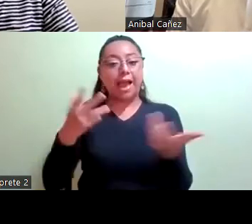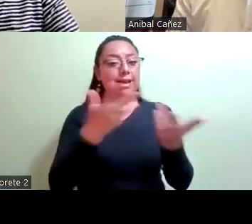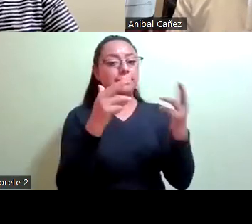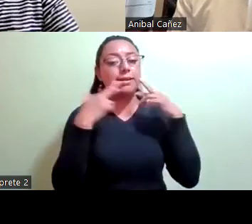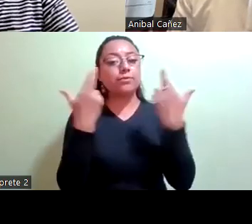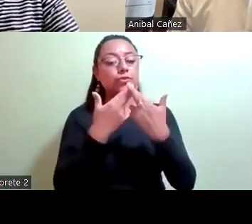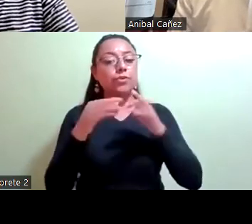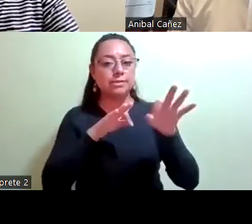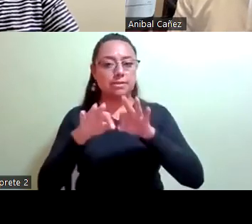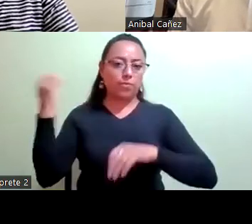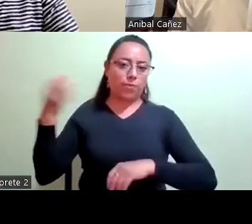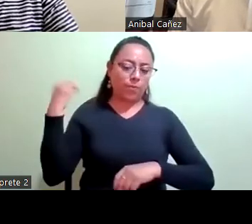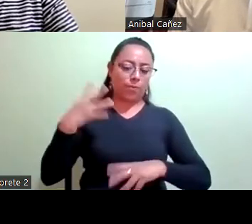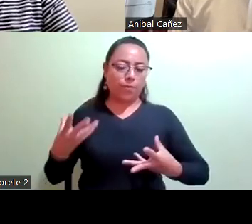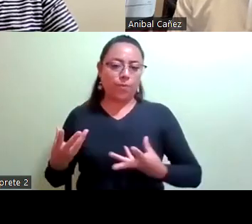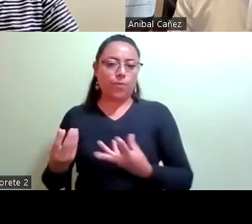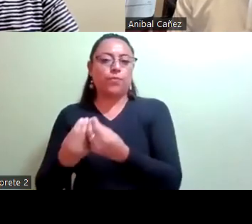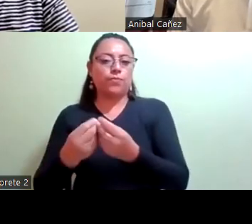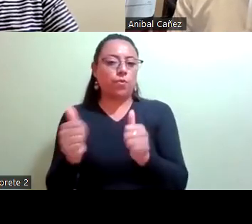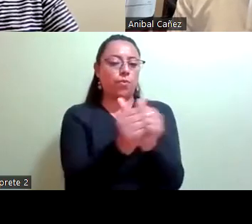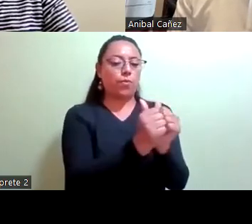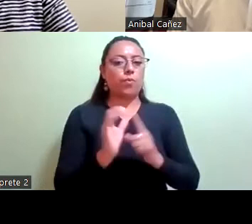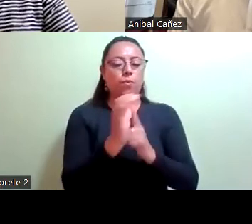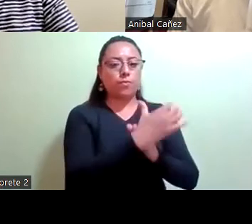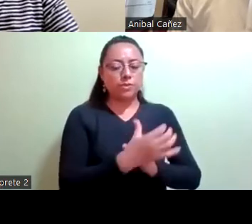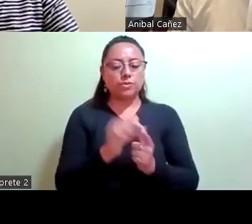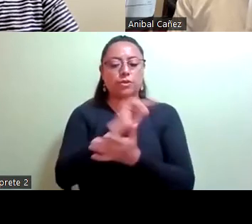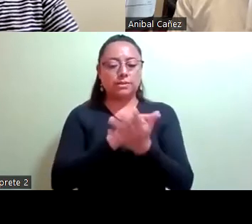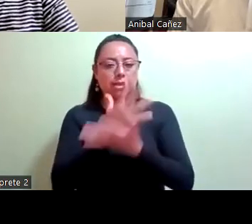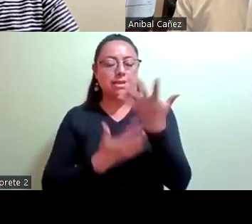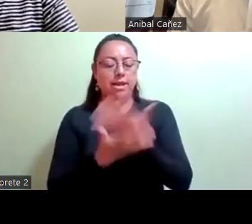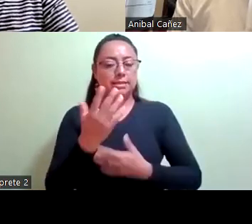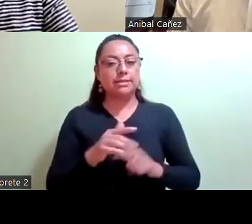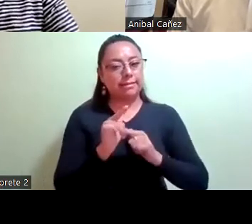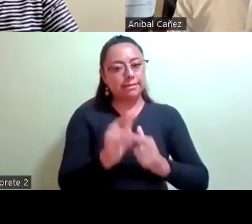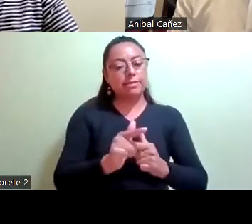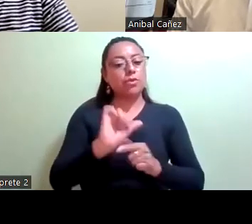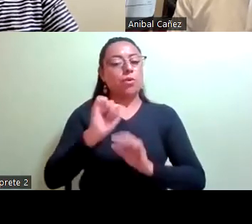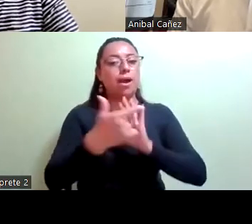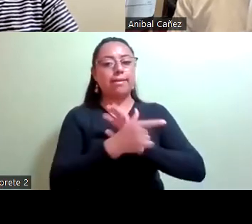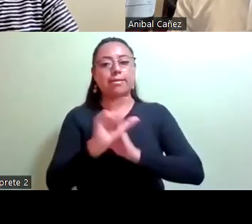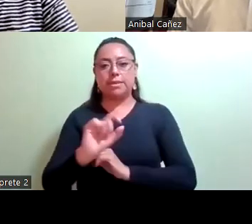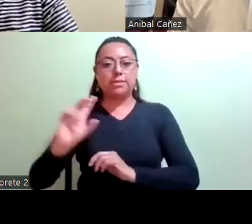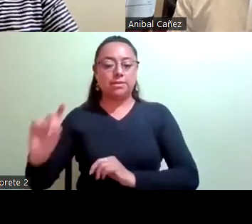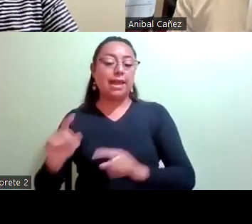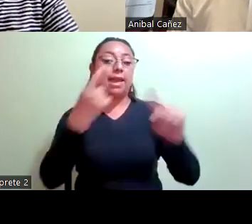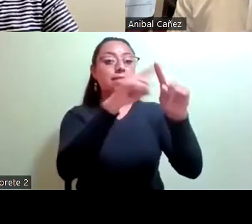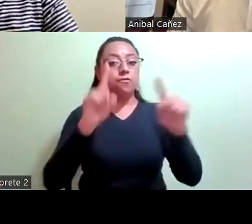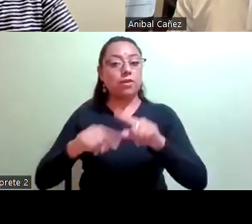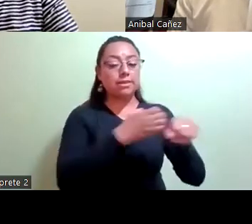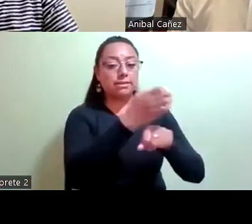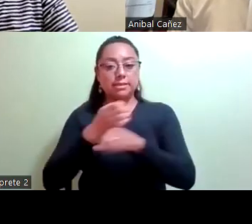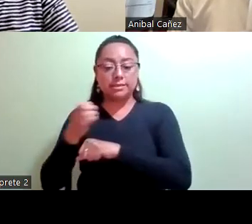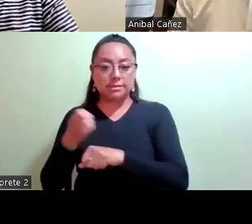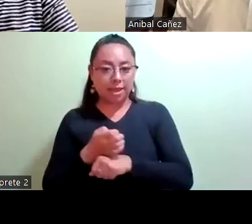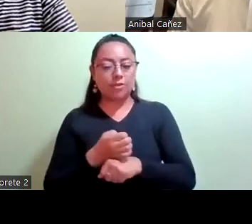y foros con comisiones legislativas de seguimiento de la Agenda 2030 en distintos poderes legislativos de